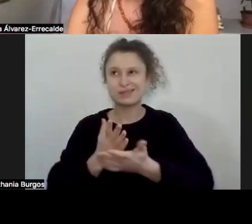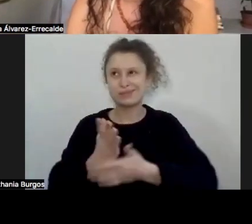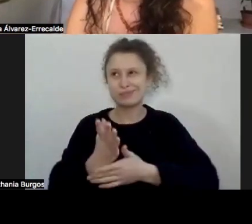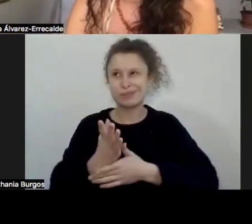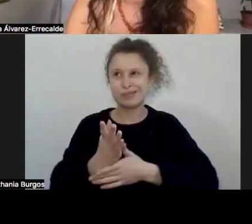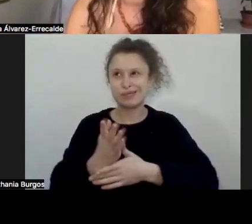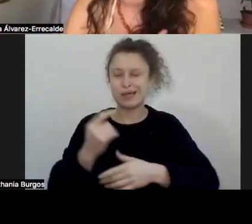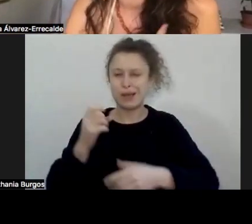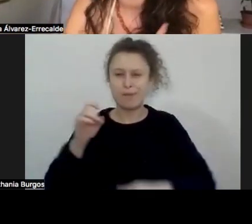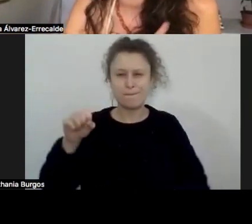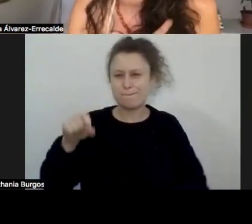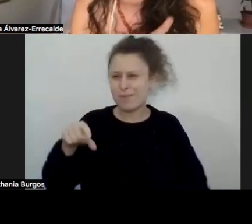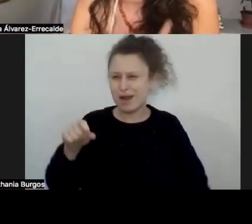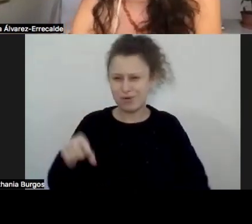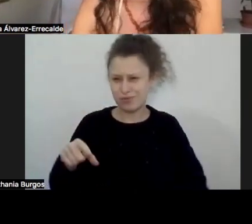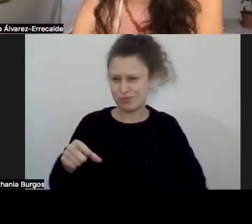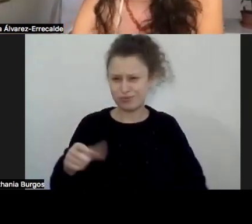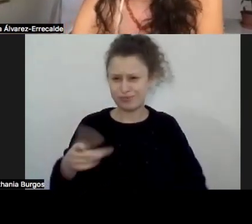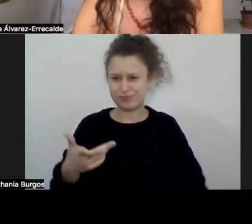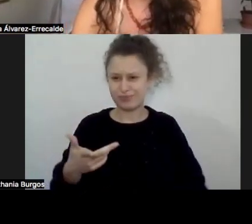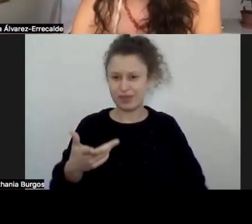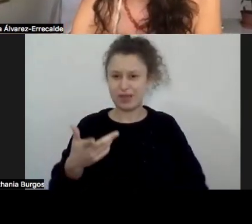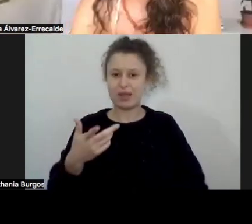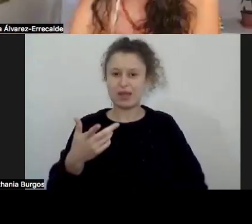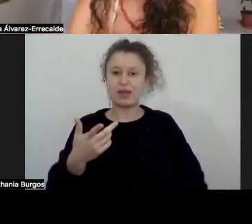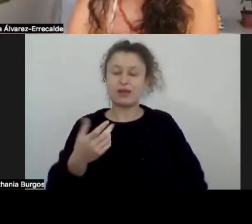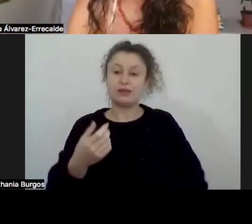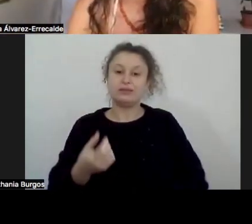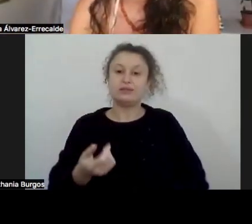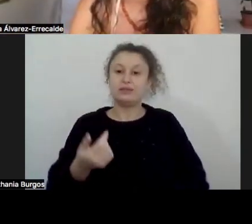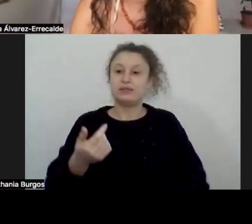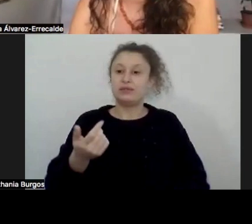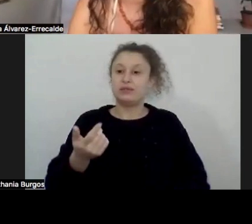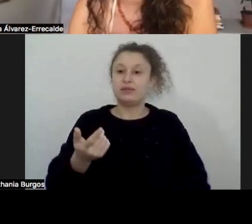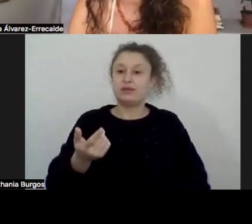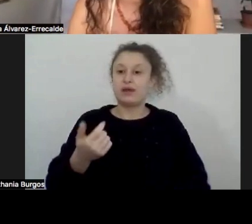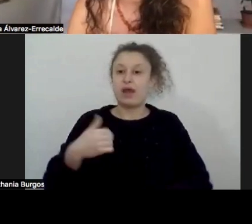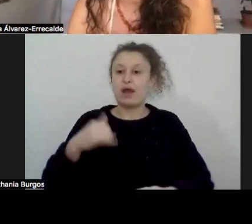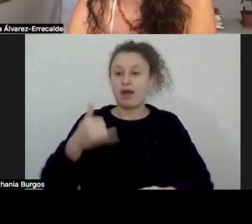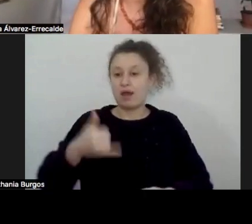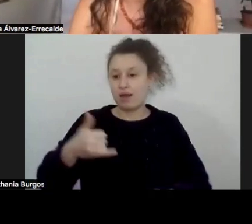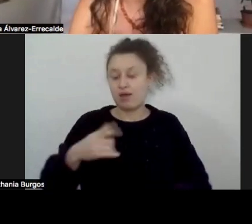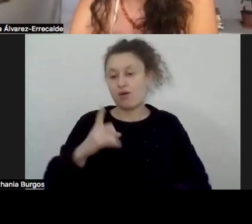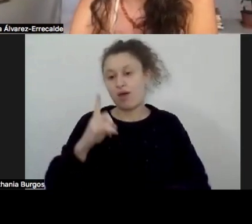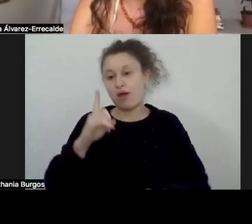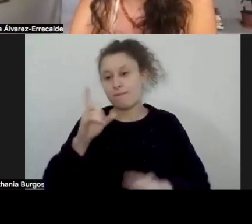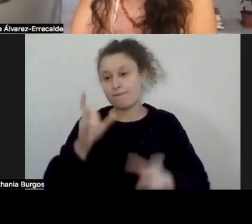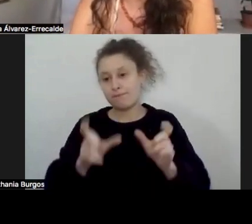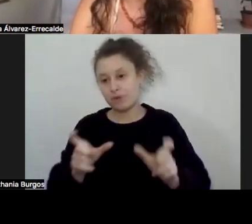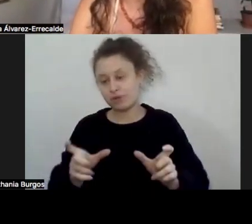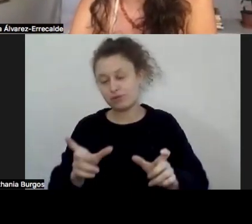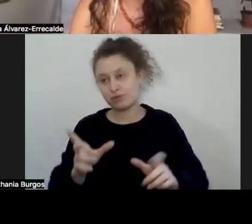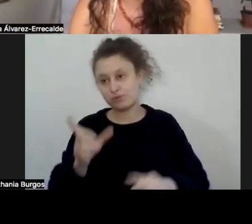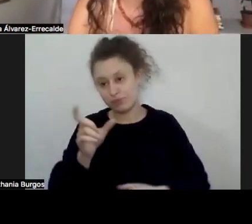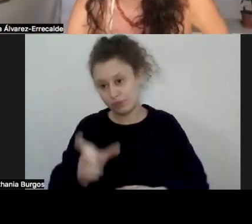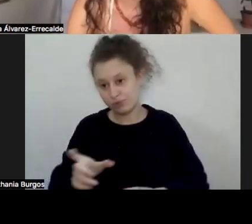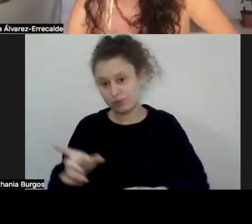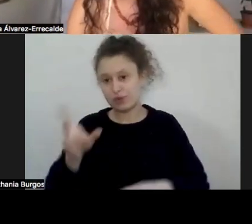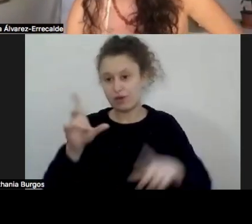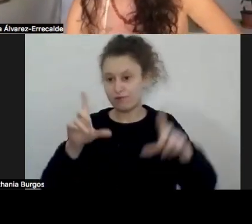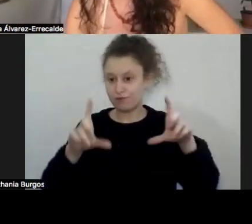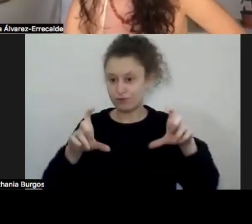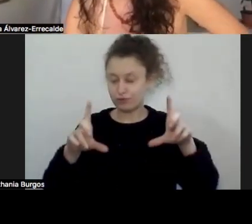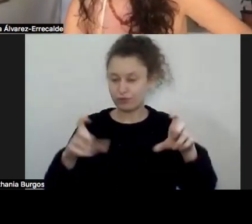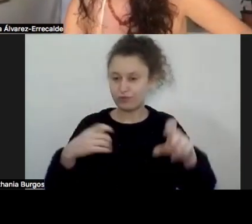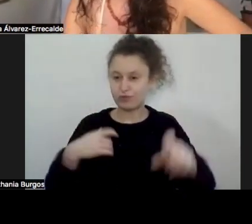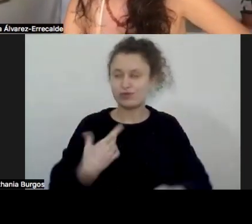¿no? Como fotógrafa, una de las fotógrafas que he admirado a nivel técnico y